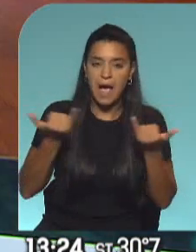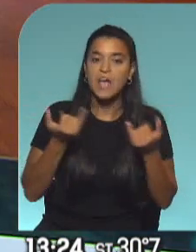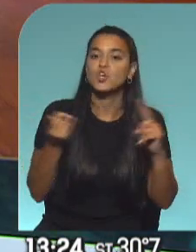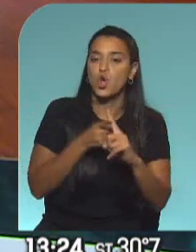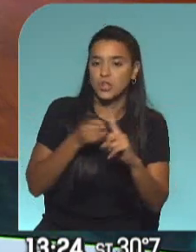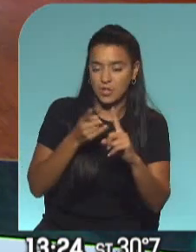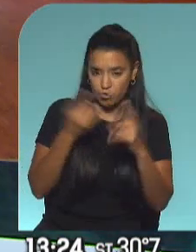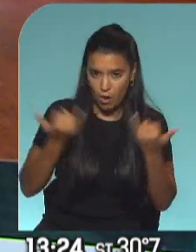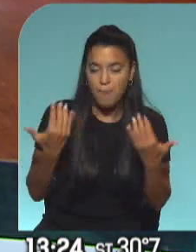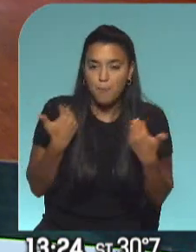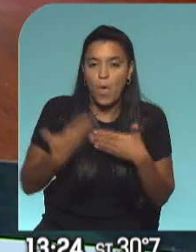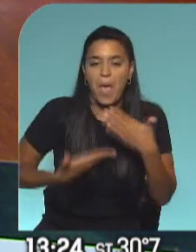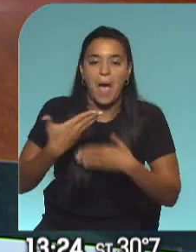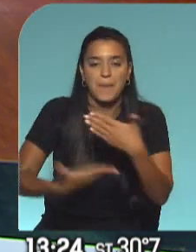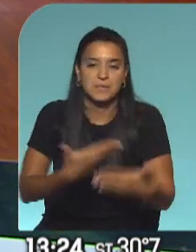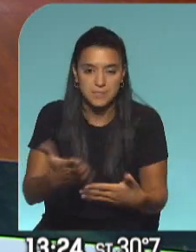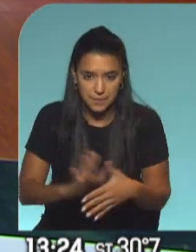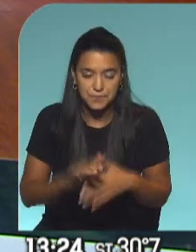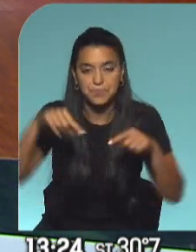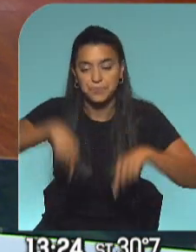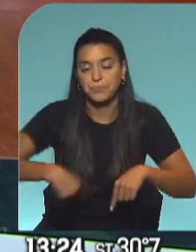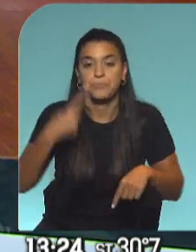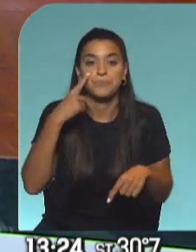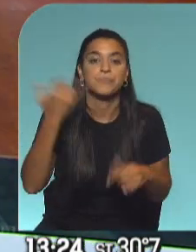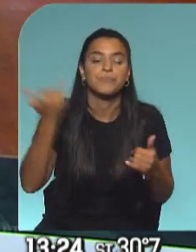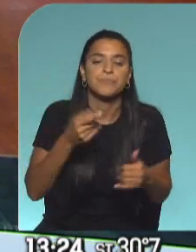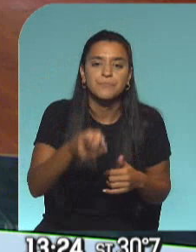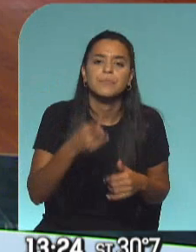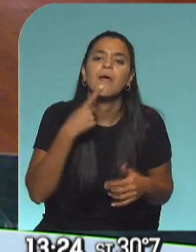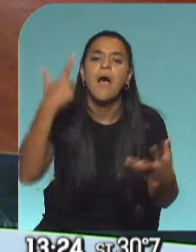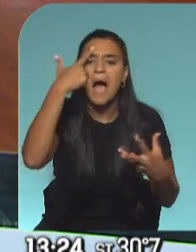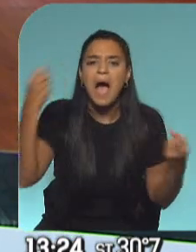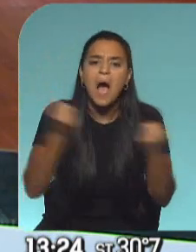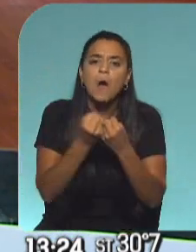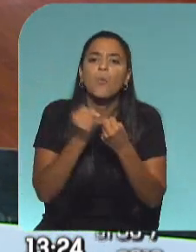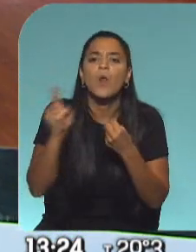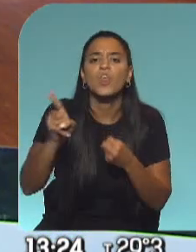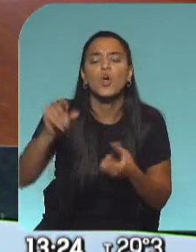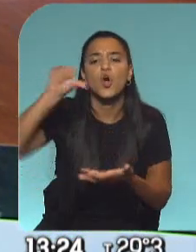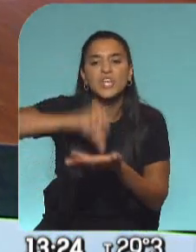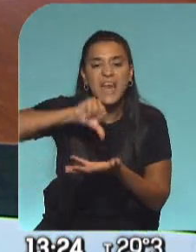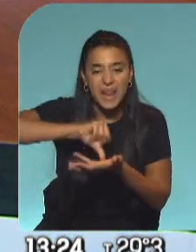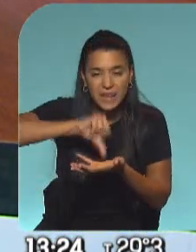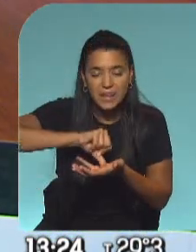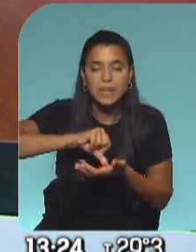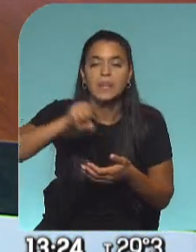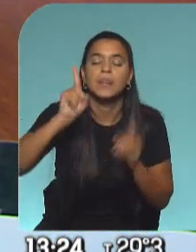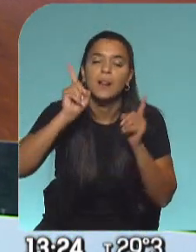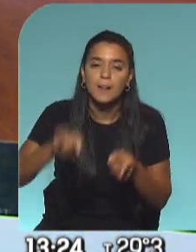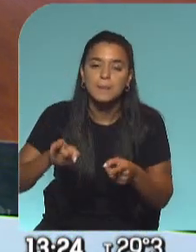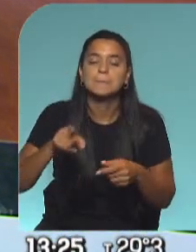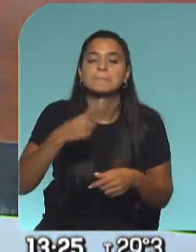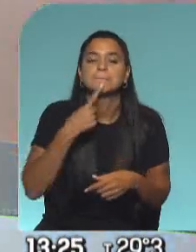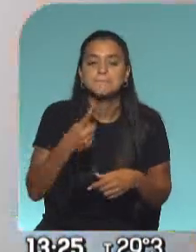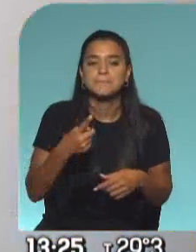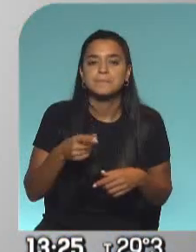contacto donde pueden avanzar, y en este caso aparece el acuerdo con Irán. Bueno, este punto también está relacionado